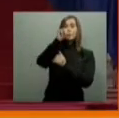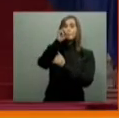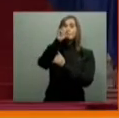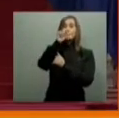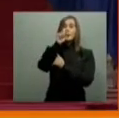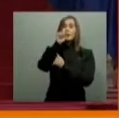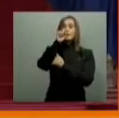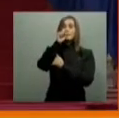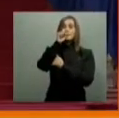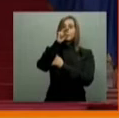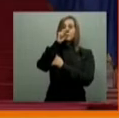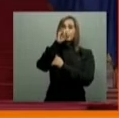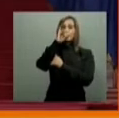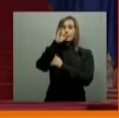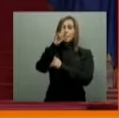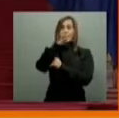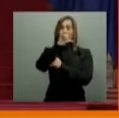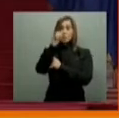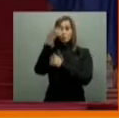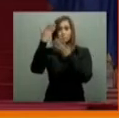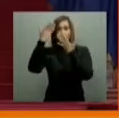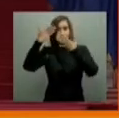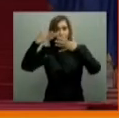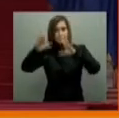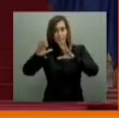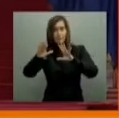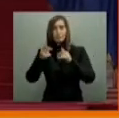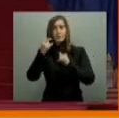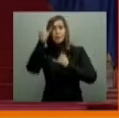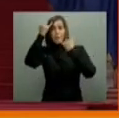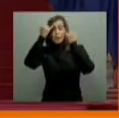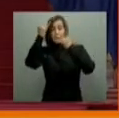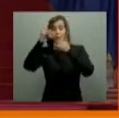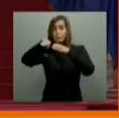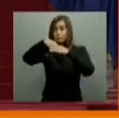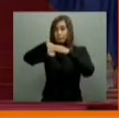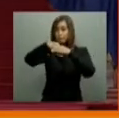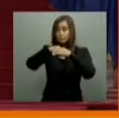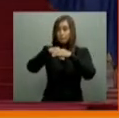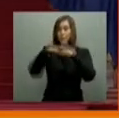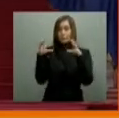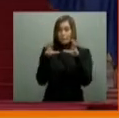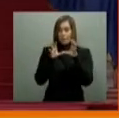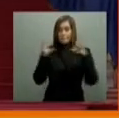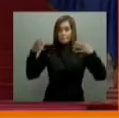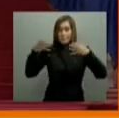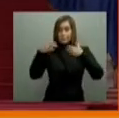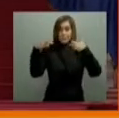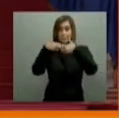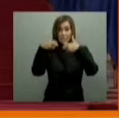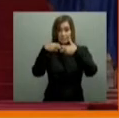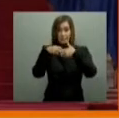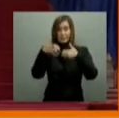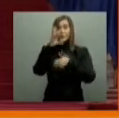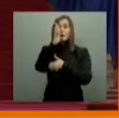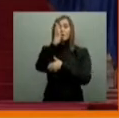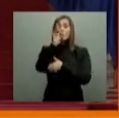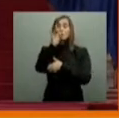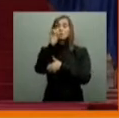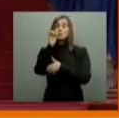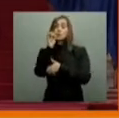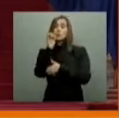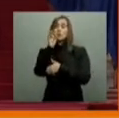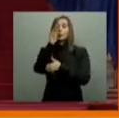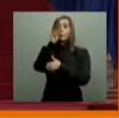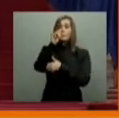estoy aquí aquí ya no se aceptan las dictaduras ni las posiciones unilaterales tienen que tener cuidado como usted se